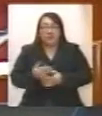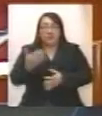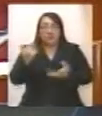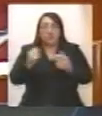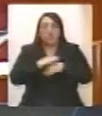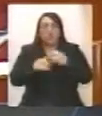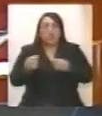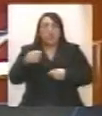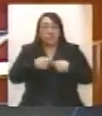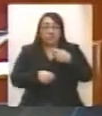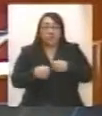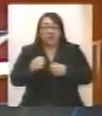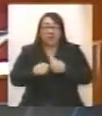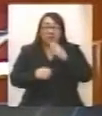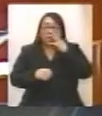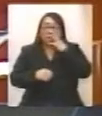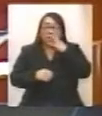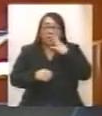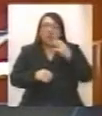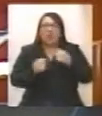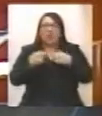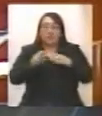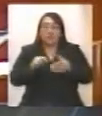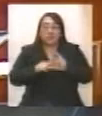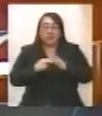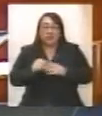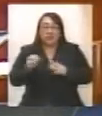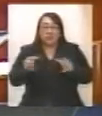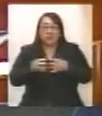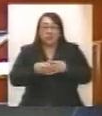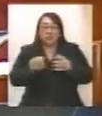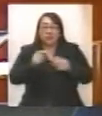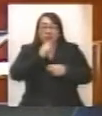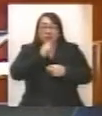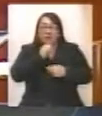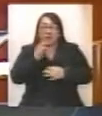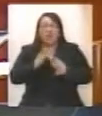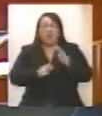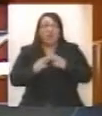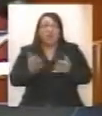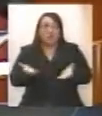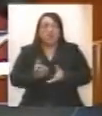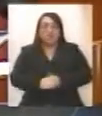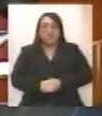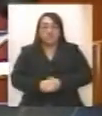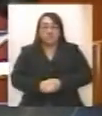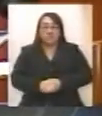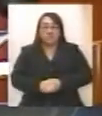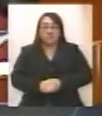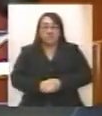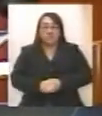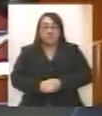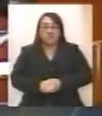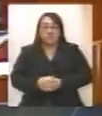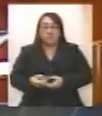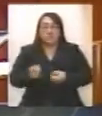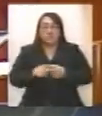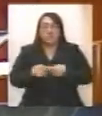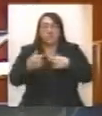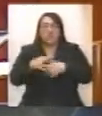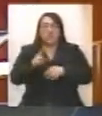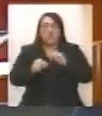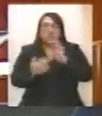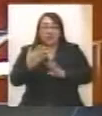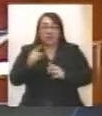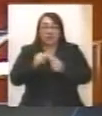inversiones inmobiliarias y permitiremos que el sector privado las financie, por lo que a julio del 2015,